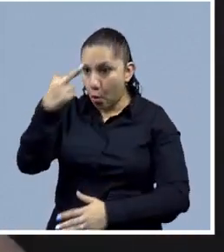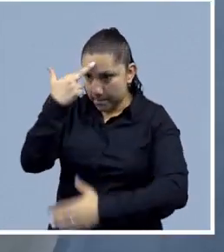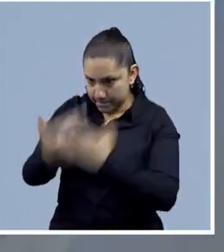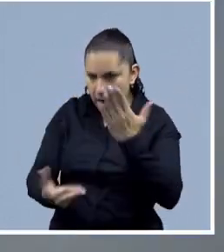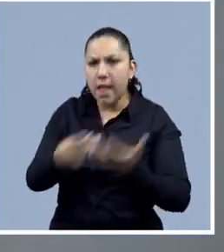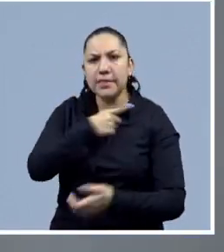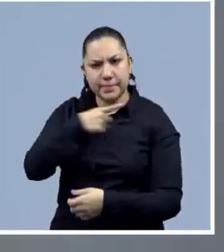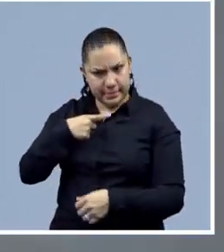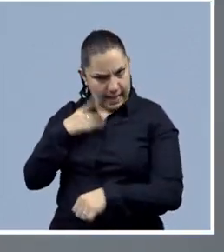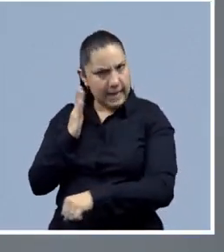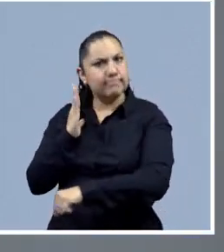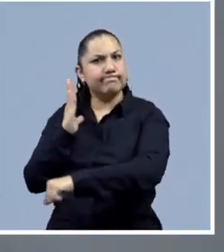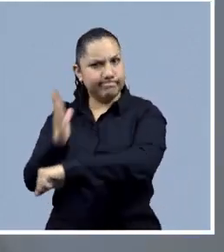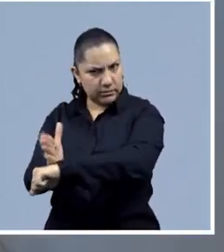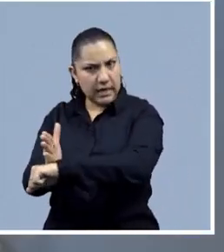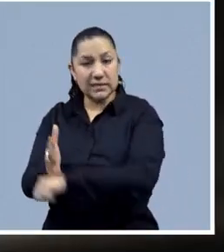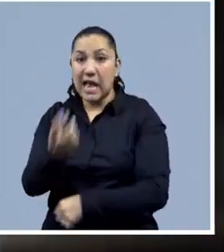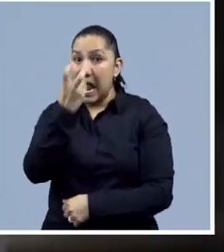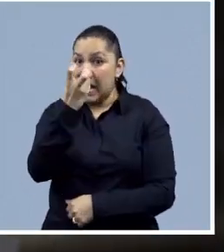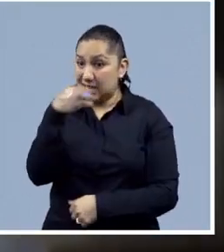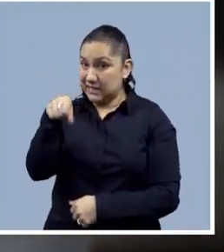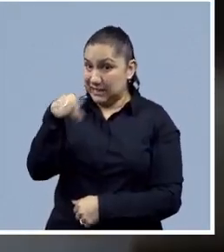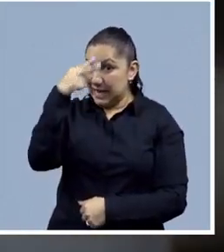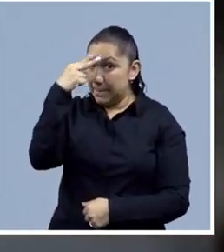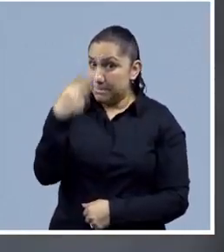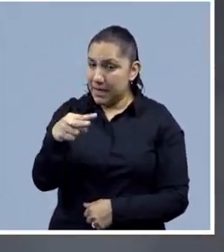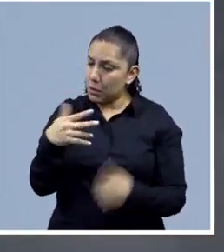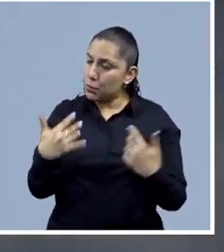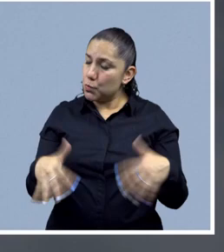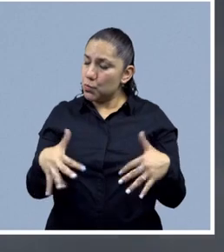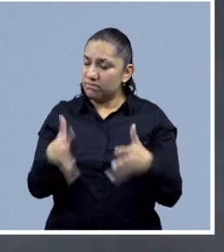tenemos un problema muy claro en el caso de México.